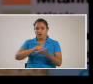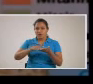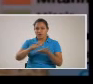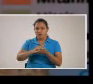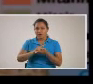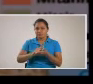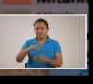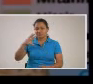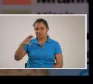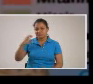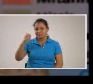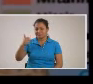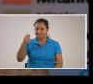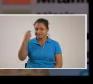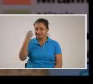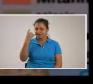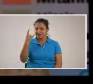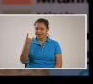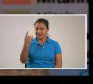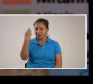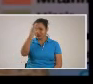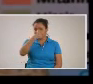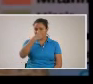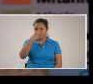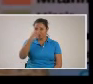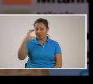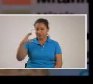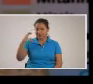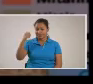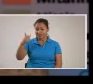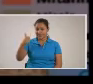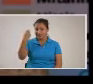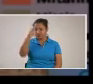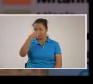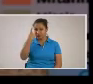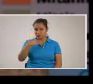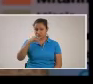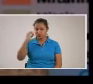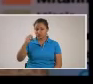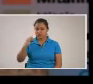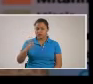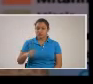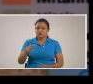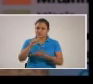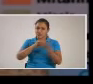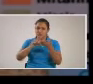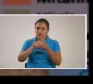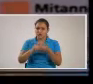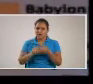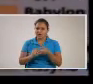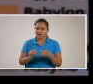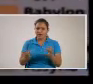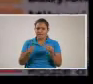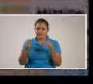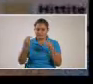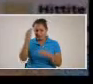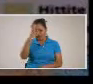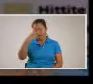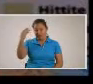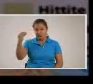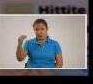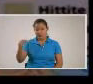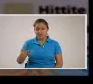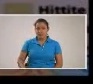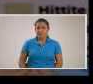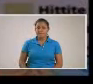Cáucaso. Y es una región muy hermosa, hermano, y hay montes muy, muy impresionantes.